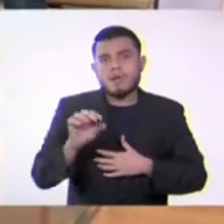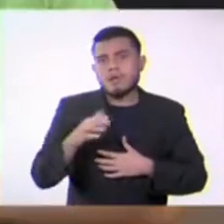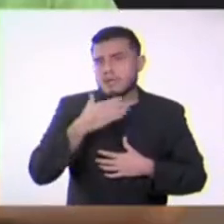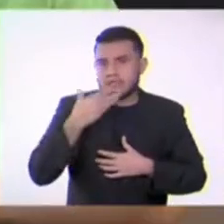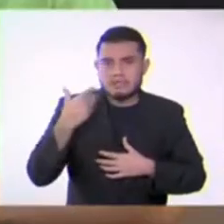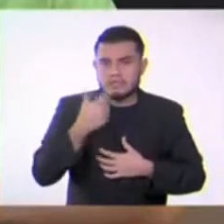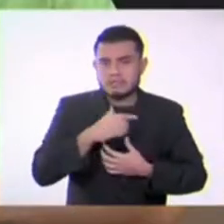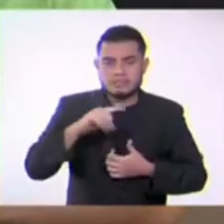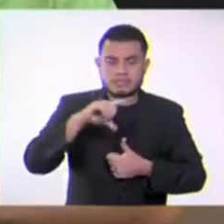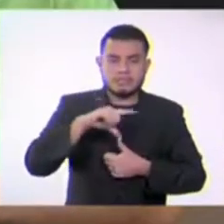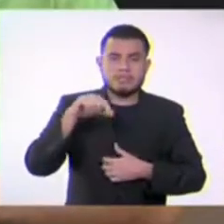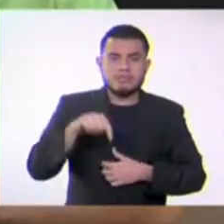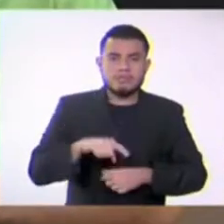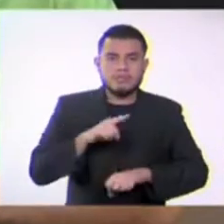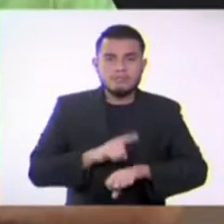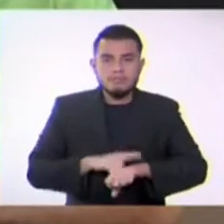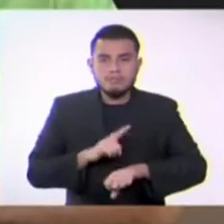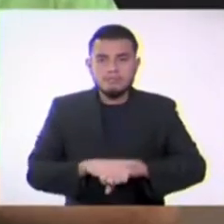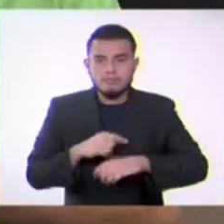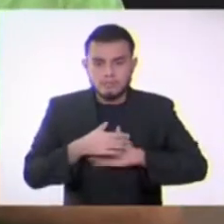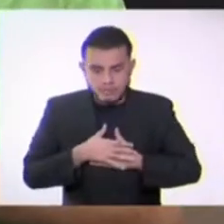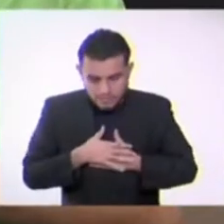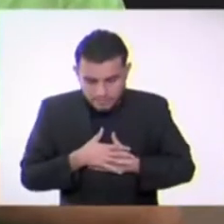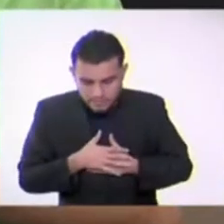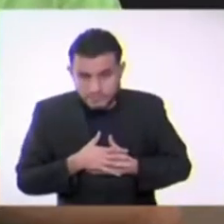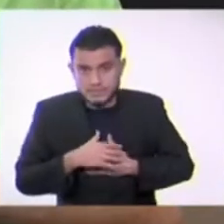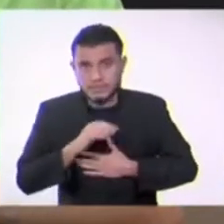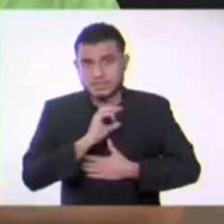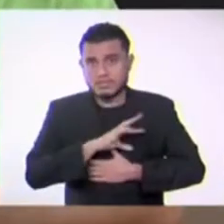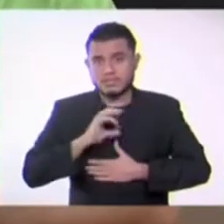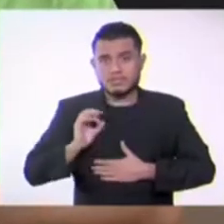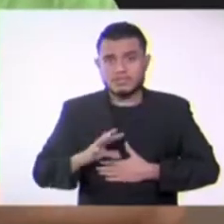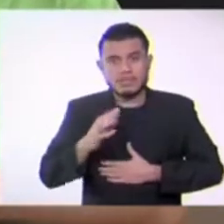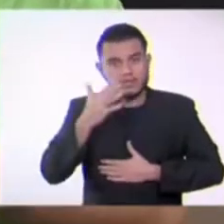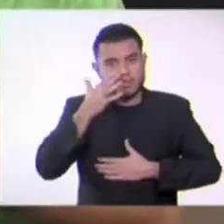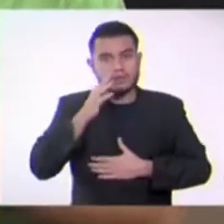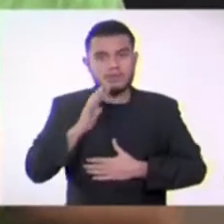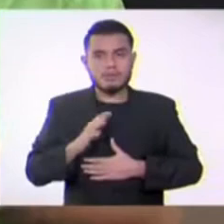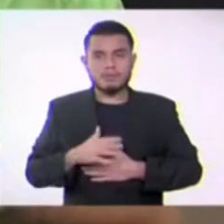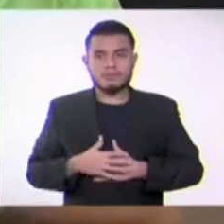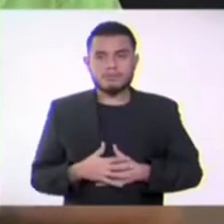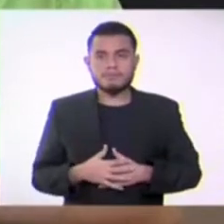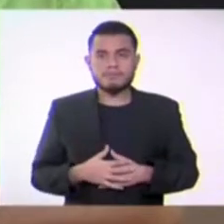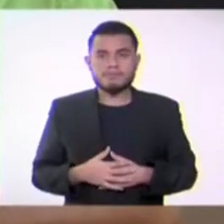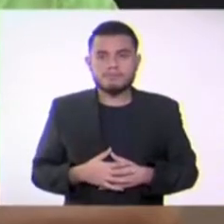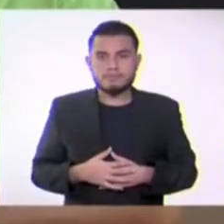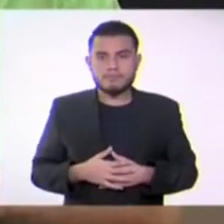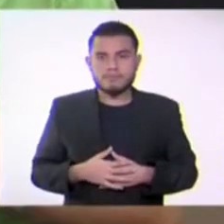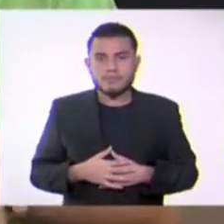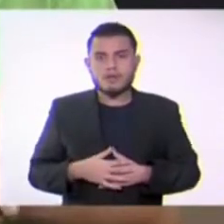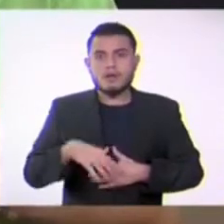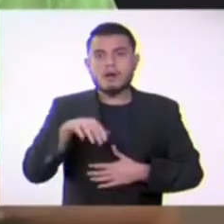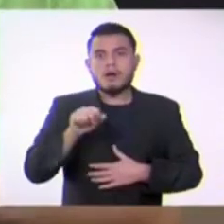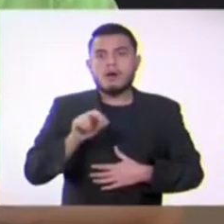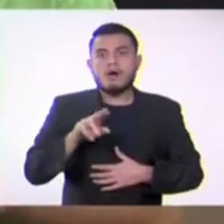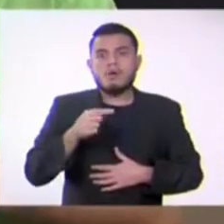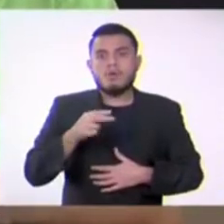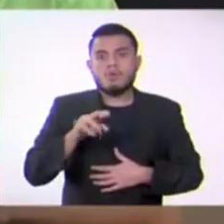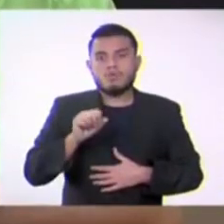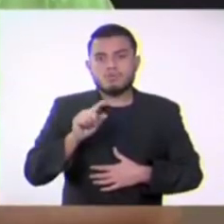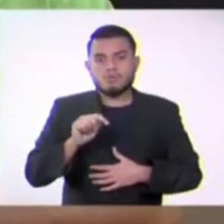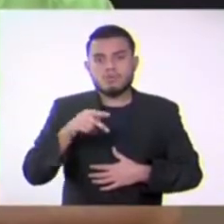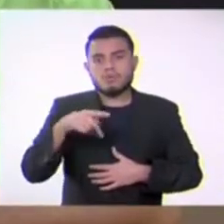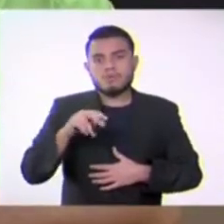Latina? En este momento, Chile, por ejemplo, cae Augusto Pinochet, la dictadura de Augusto Pinochet, una